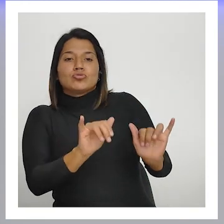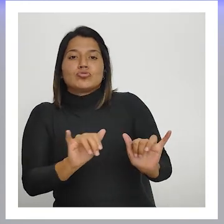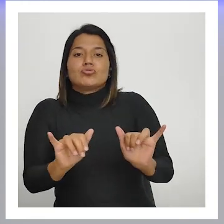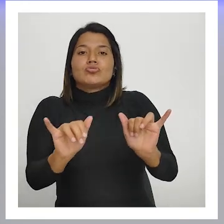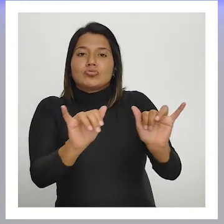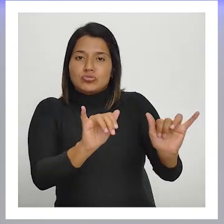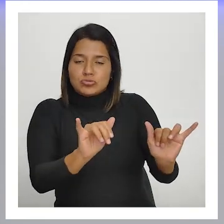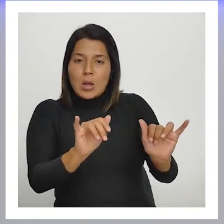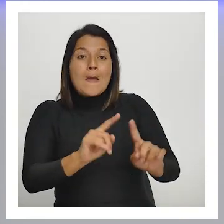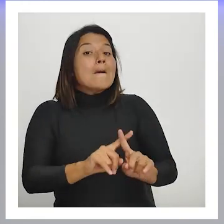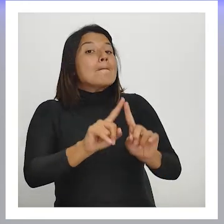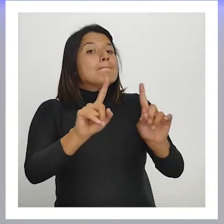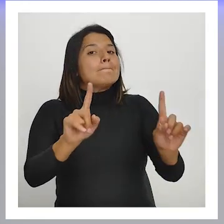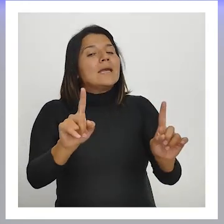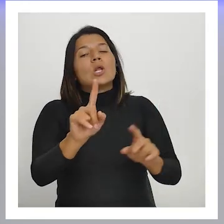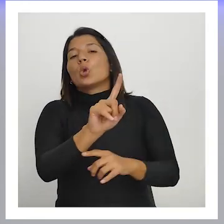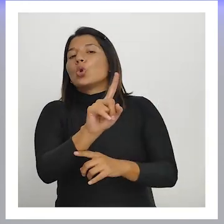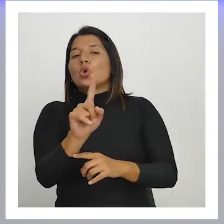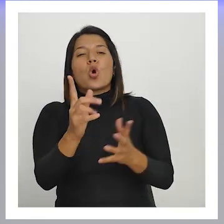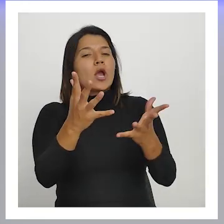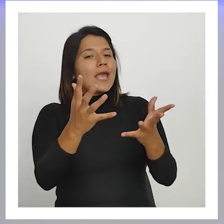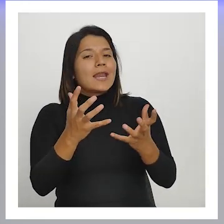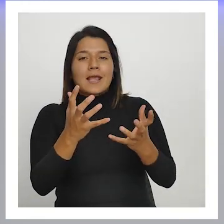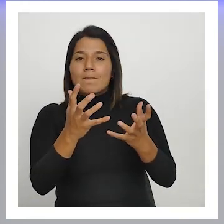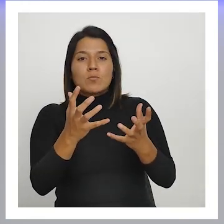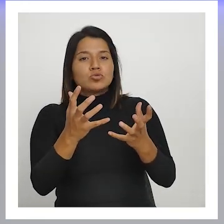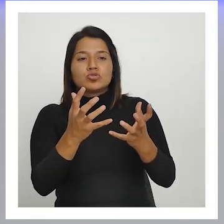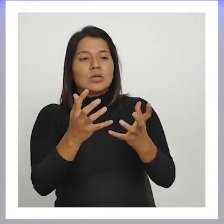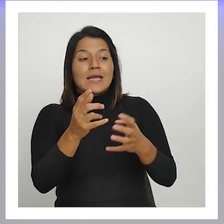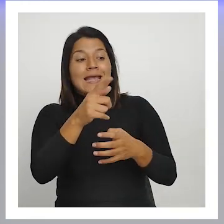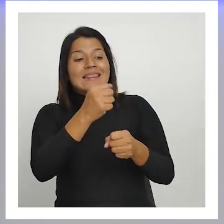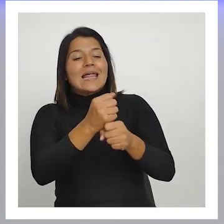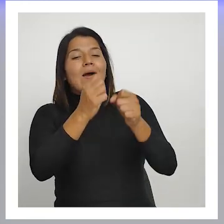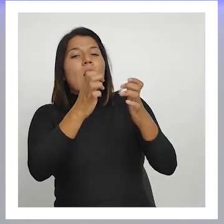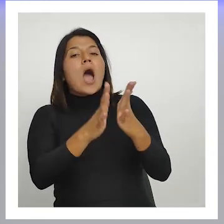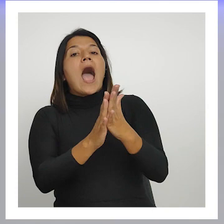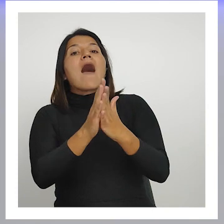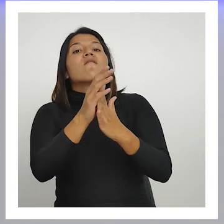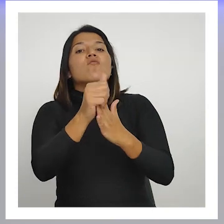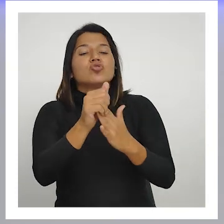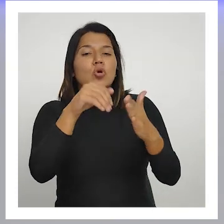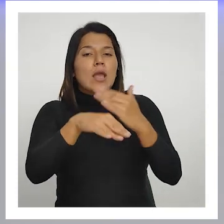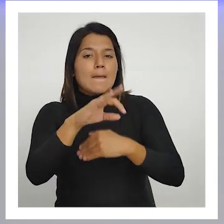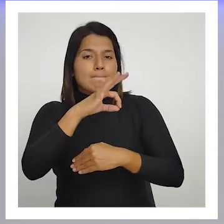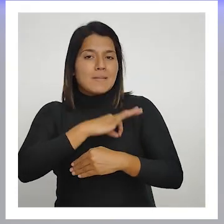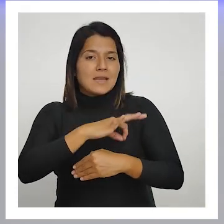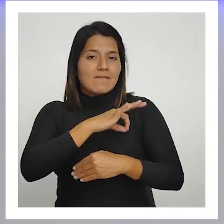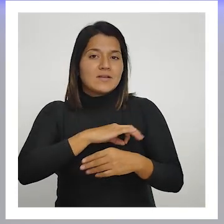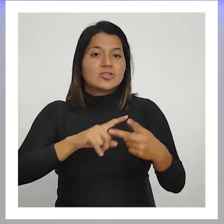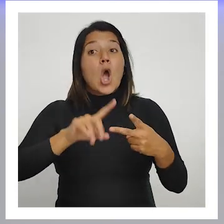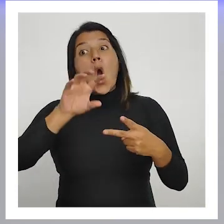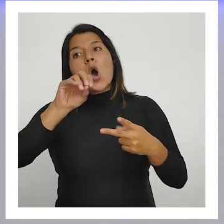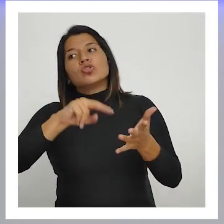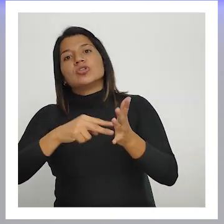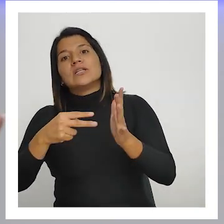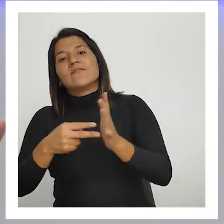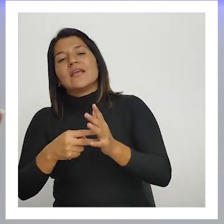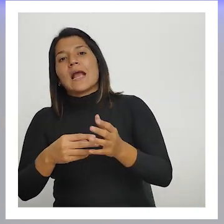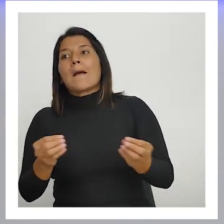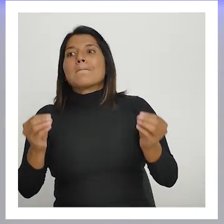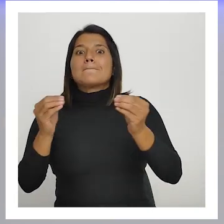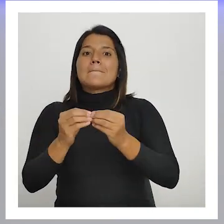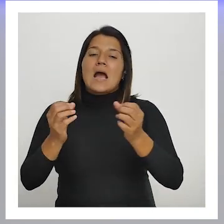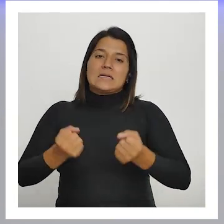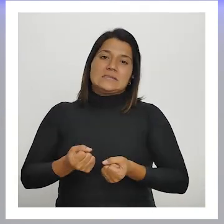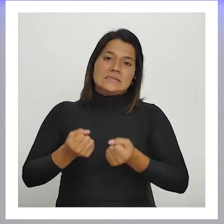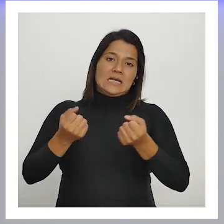un abuso en un tema de beneficios o un gasto adicional o una carga adicional en términos presupuestarios, que ya de por